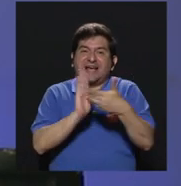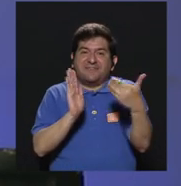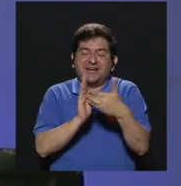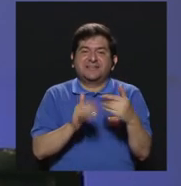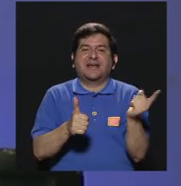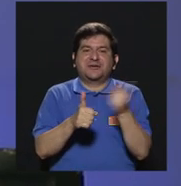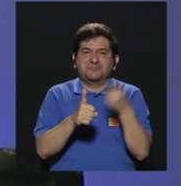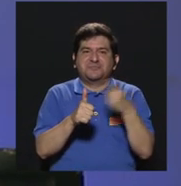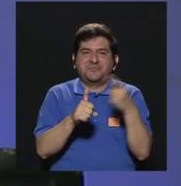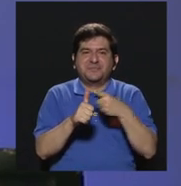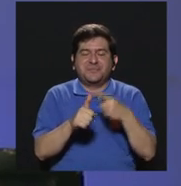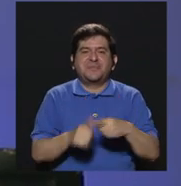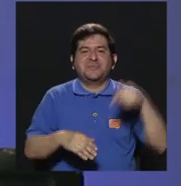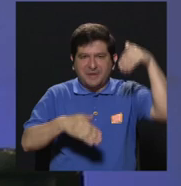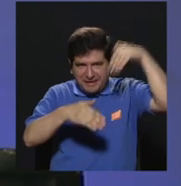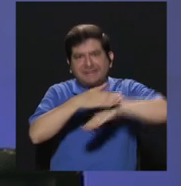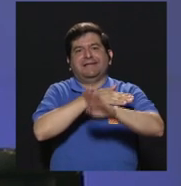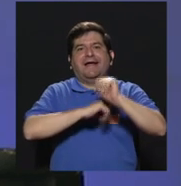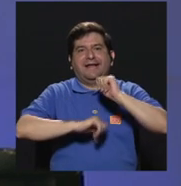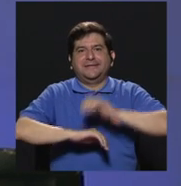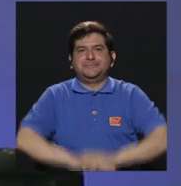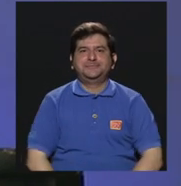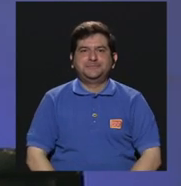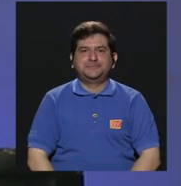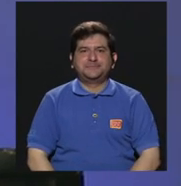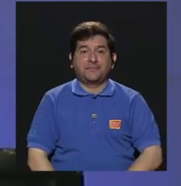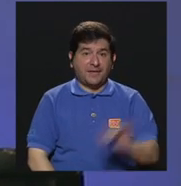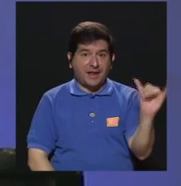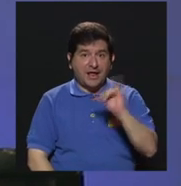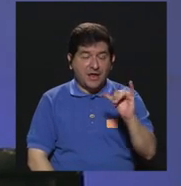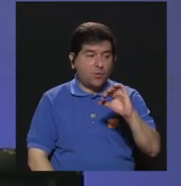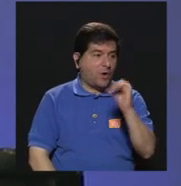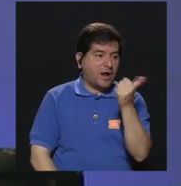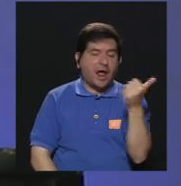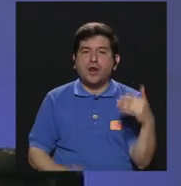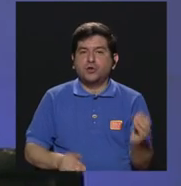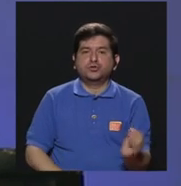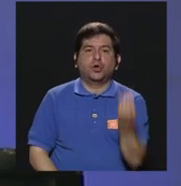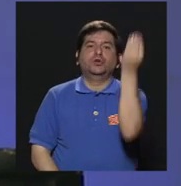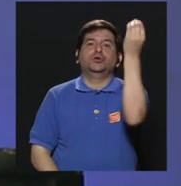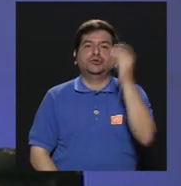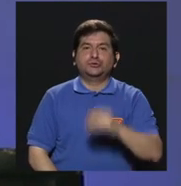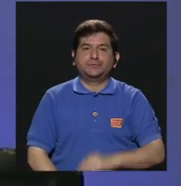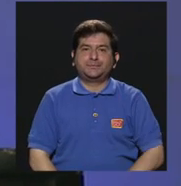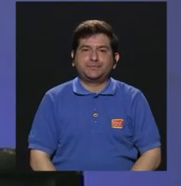primer ingreso. Y al igual del resto de jóvenes,